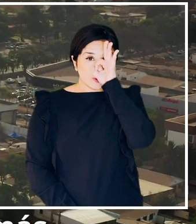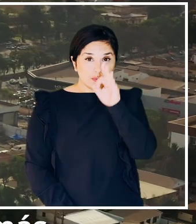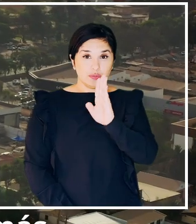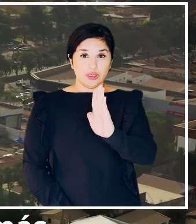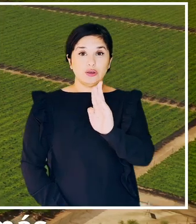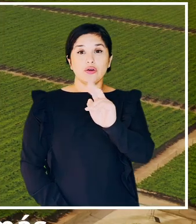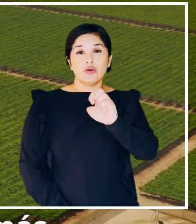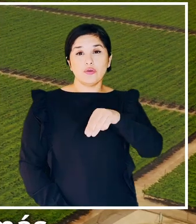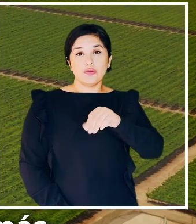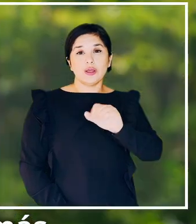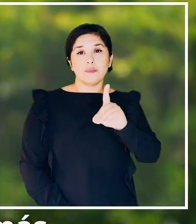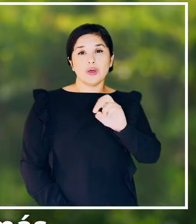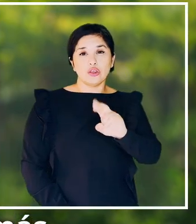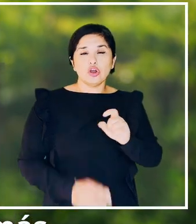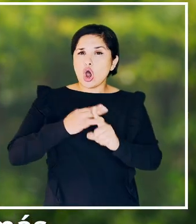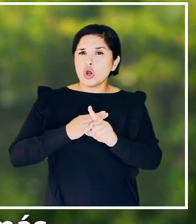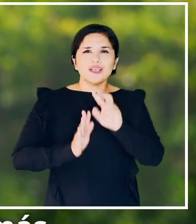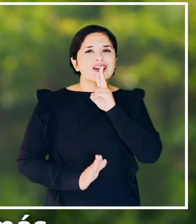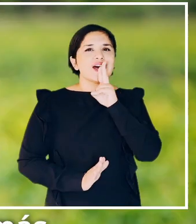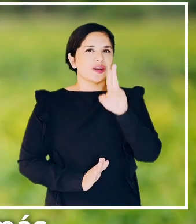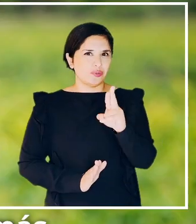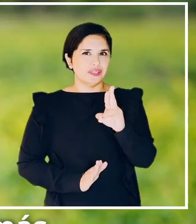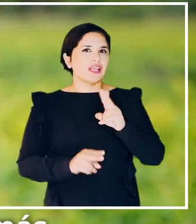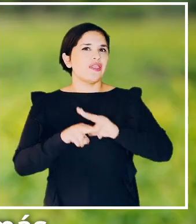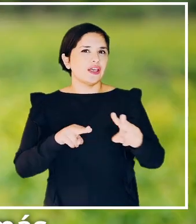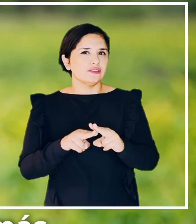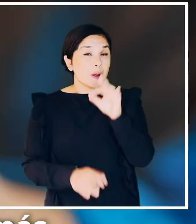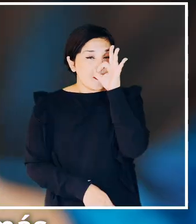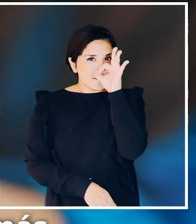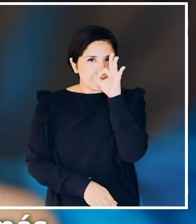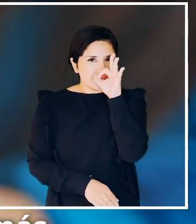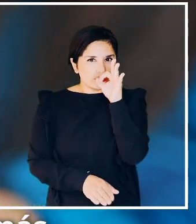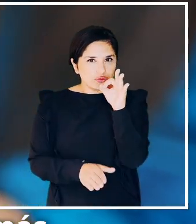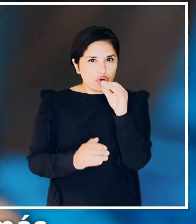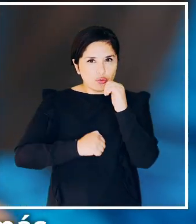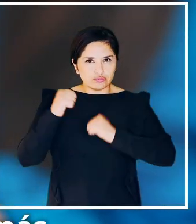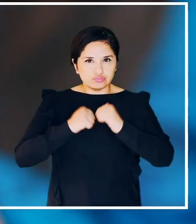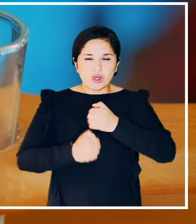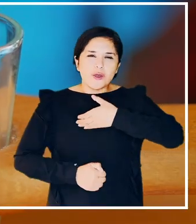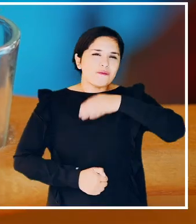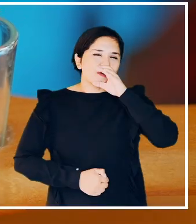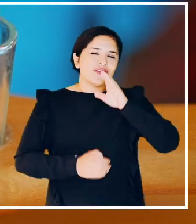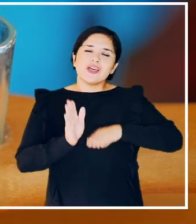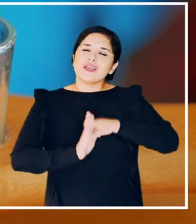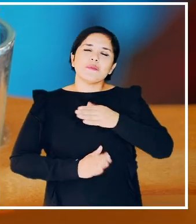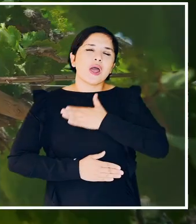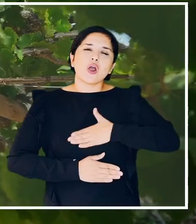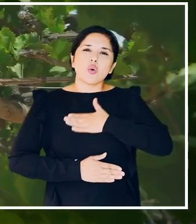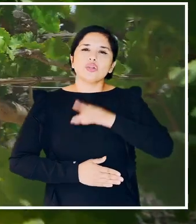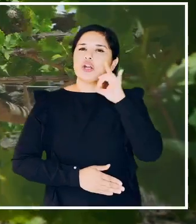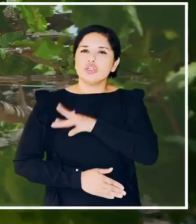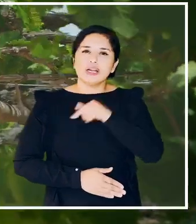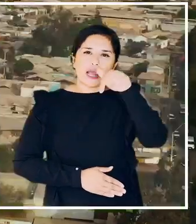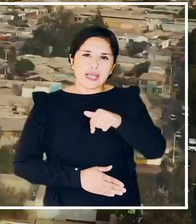Disco Gramador nace para dar la respuesta de hacer disco, que es el destilado más consumido y más querido por los